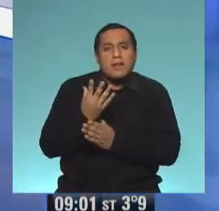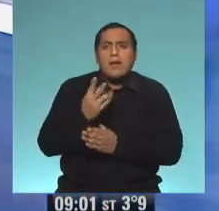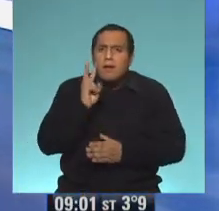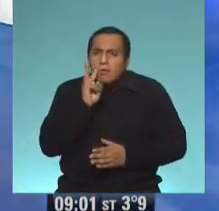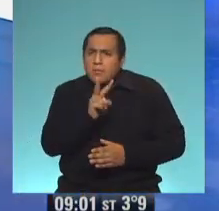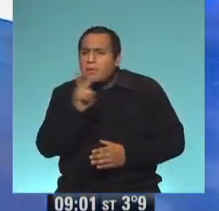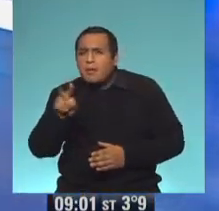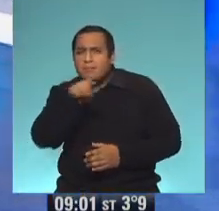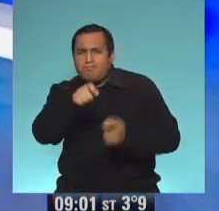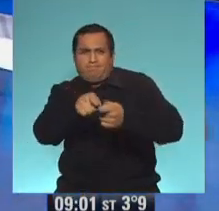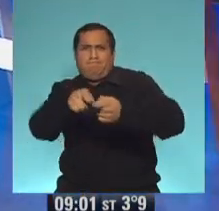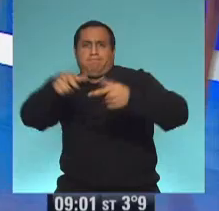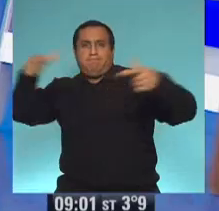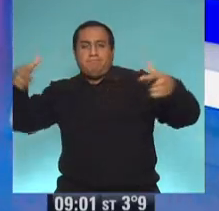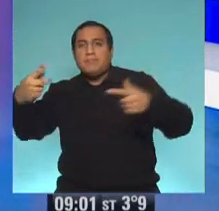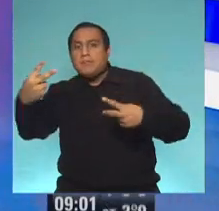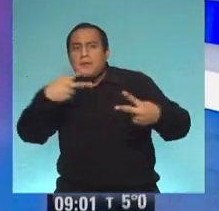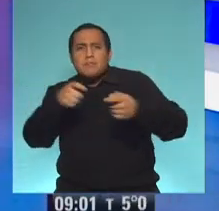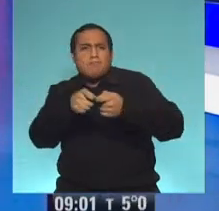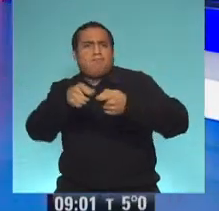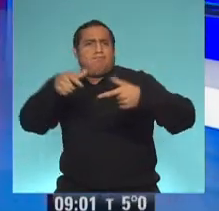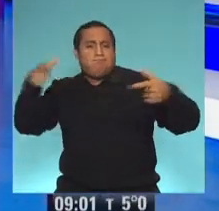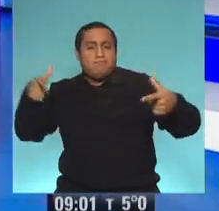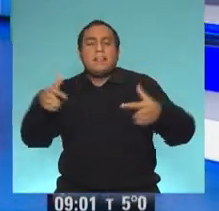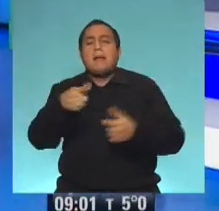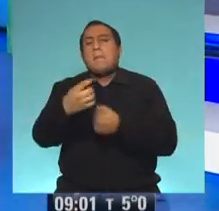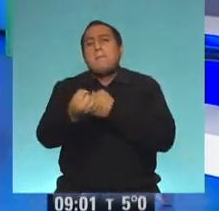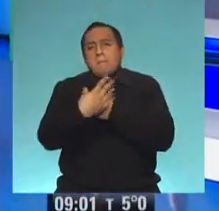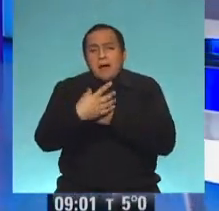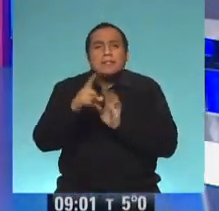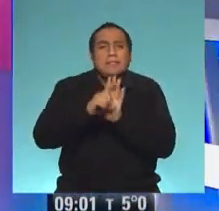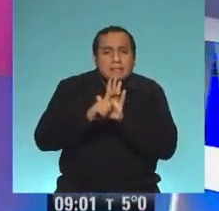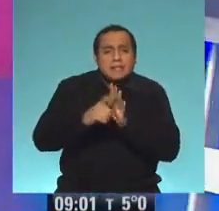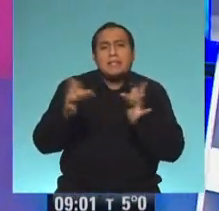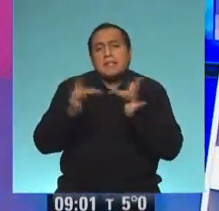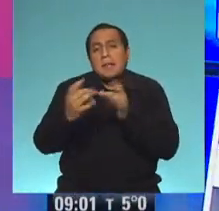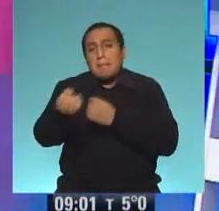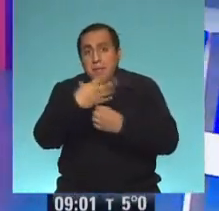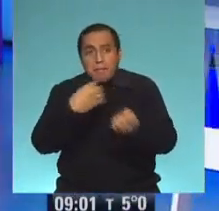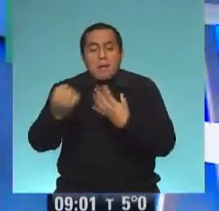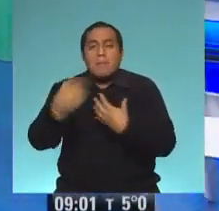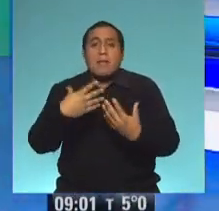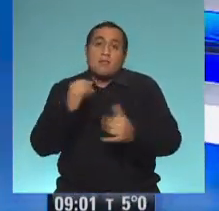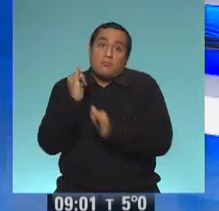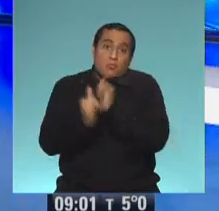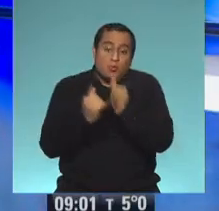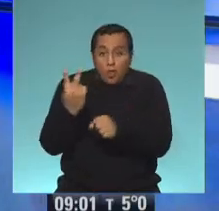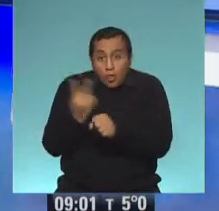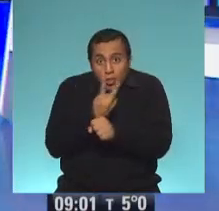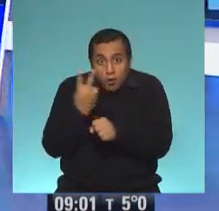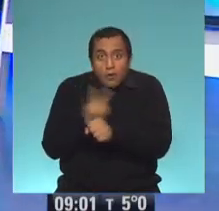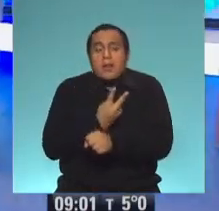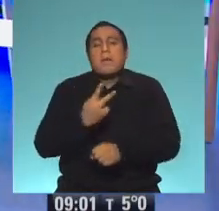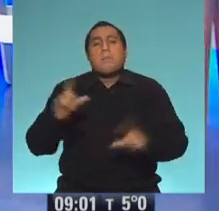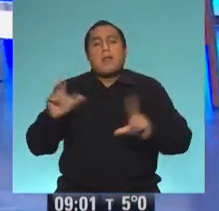más, Ernesto. Sí, son un montón. Lo vemos en las redes que nos escriben, que se van prendiendo. Y bueno, les contamos que tenemos dos horas de un programa espectacular.